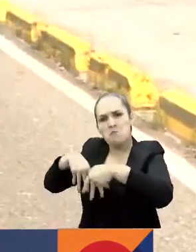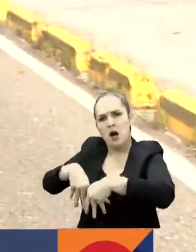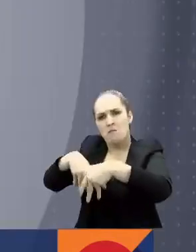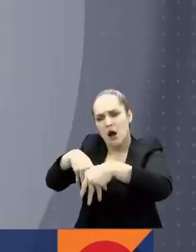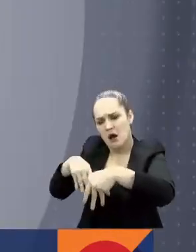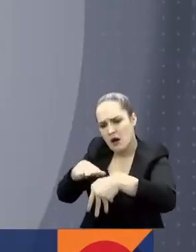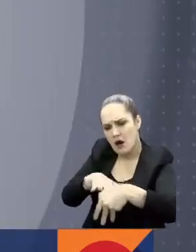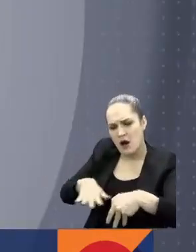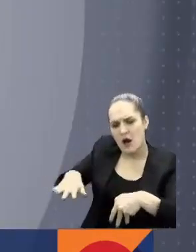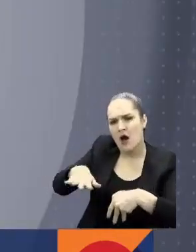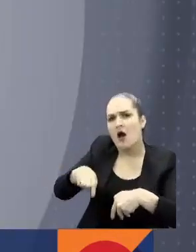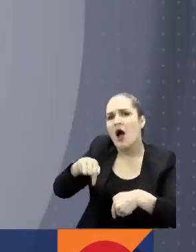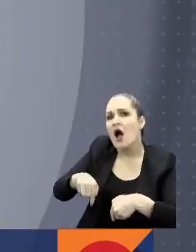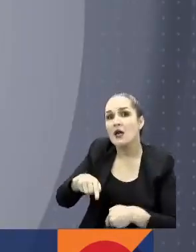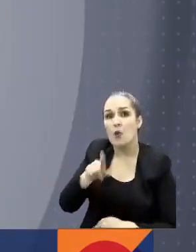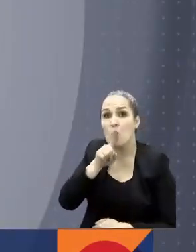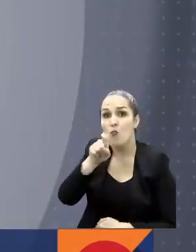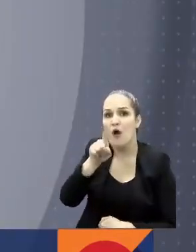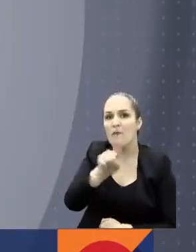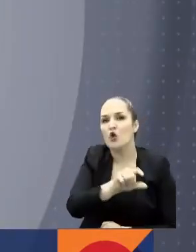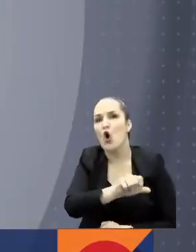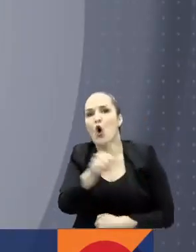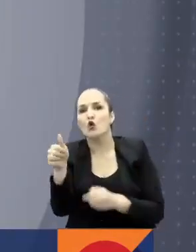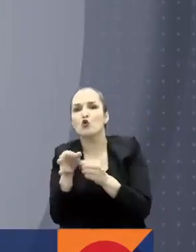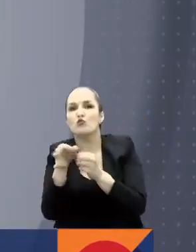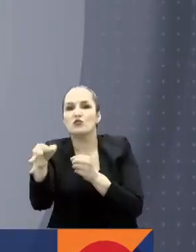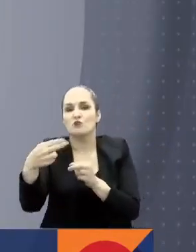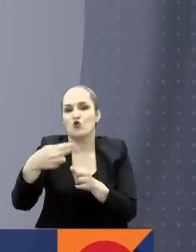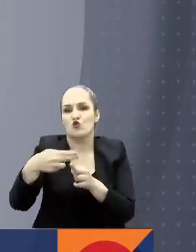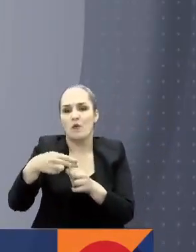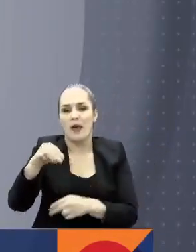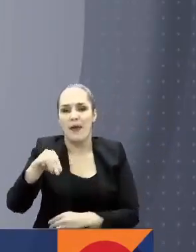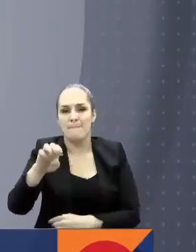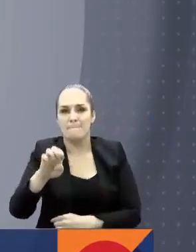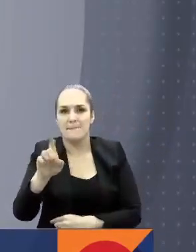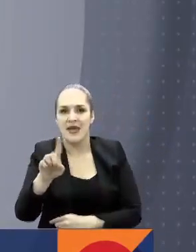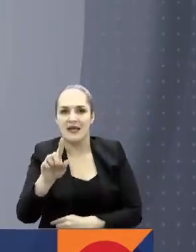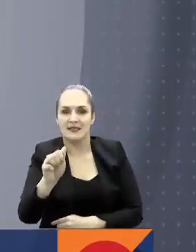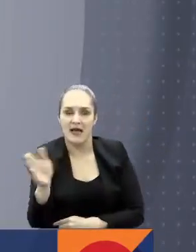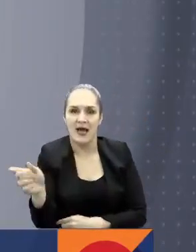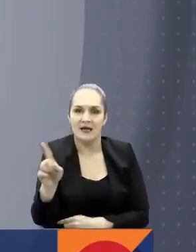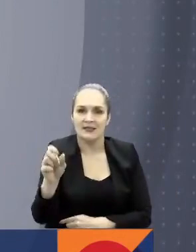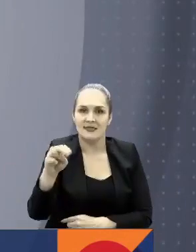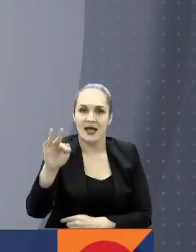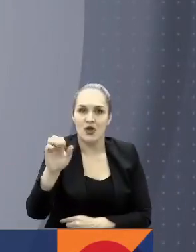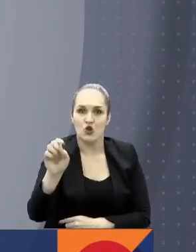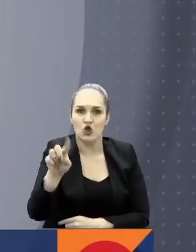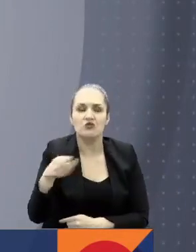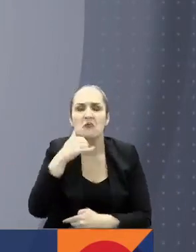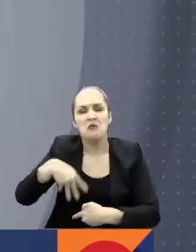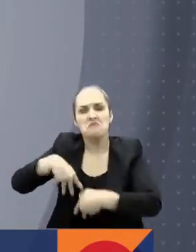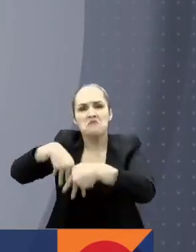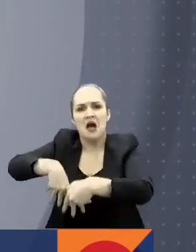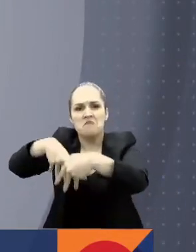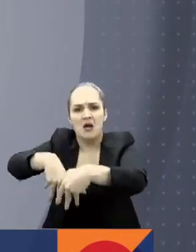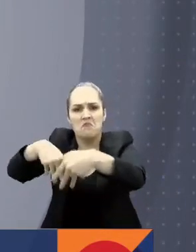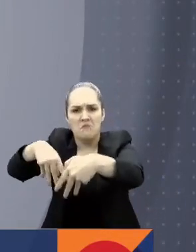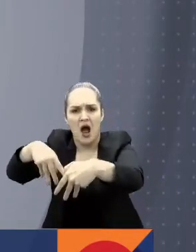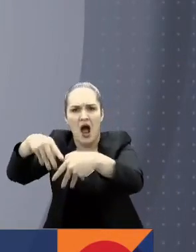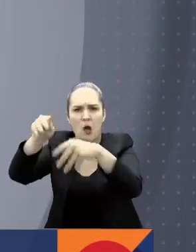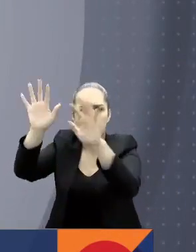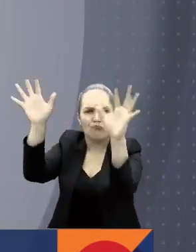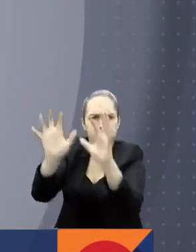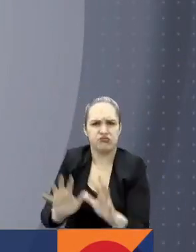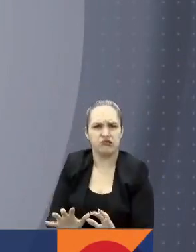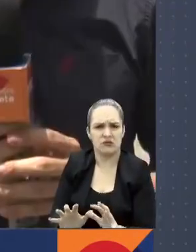Mesa de los Santos, justo en el mercado campesino, donde la famosa estructura en pirámide hecha de barro pues colapsó en horas de la mañana,